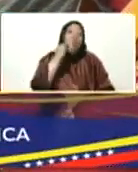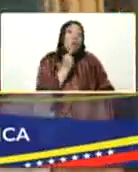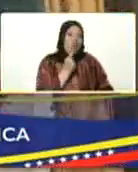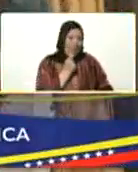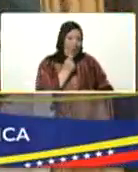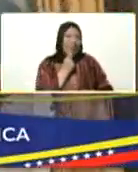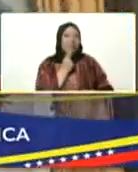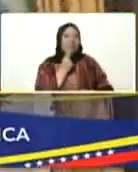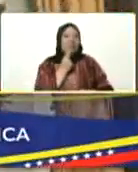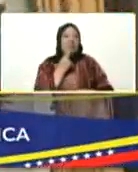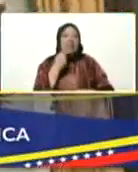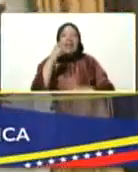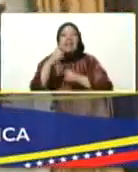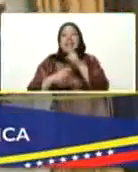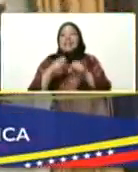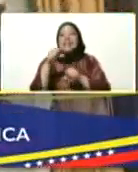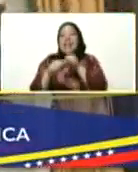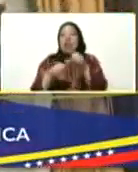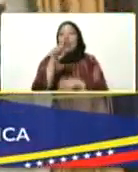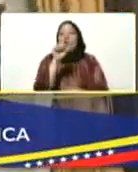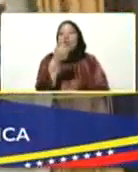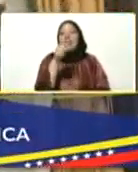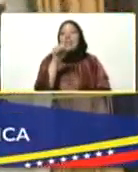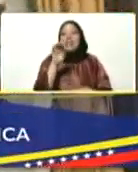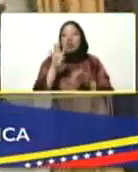siglo XIX, en toda la América.